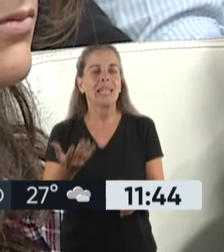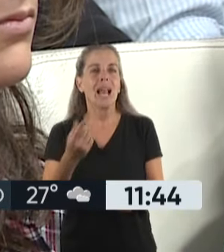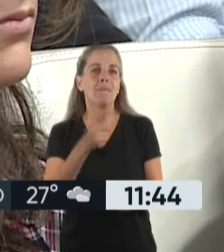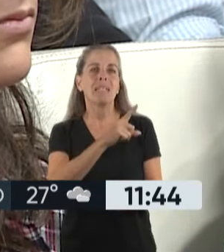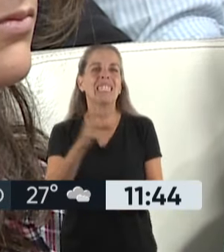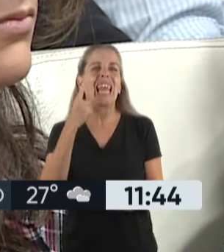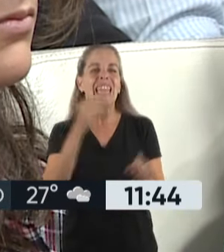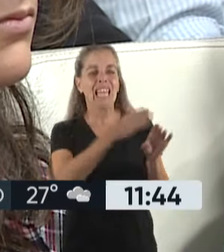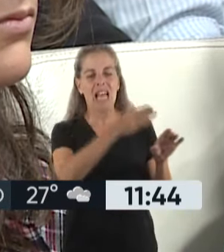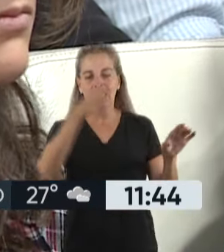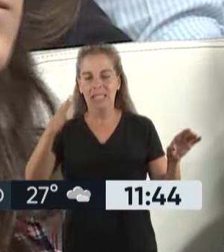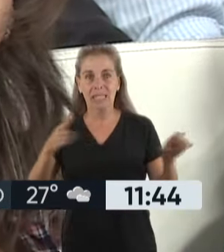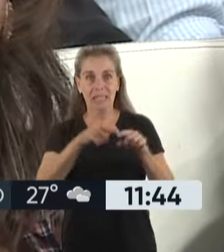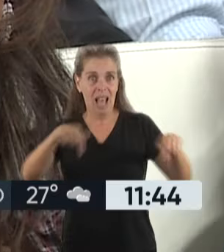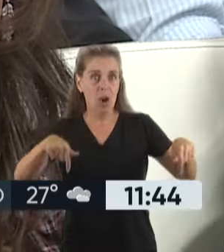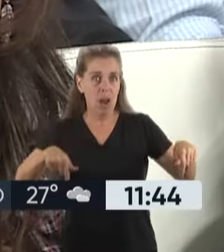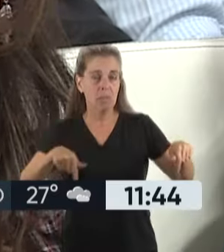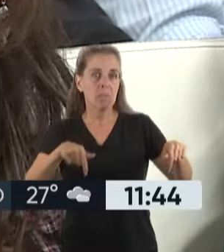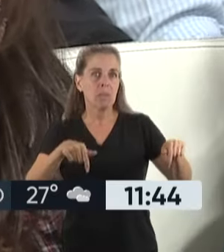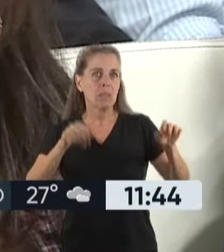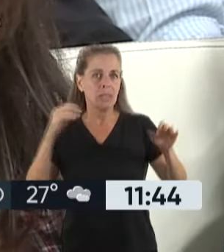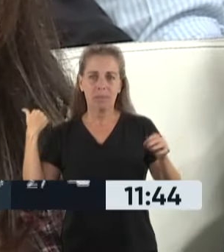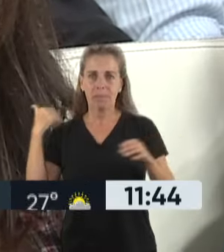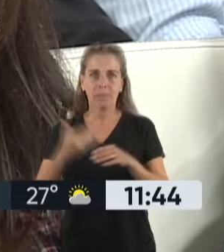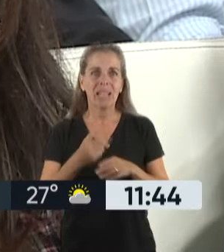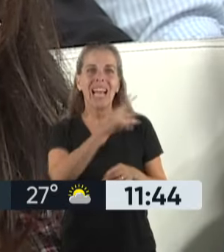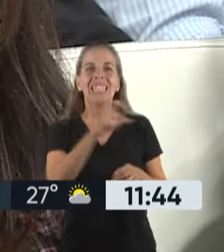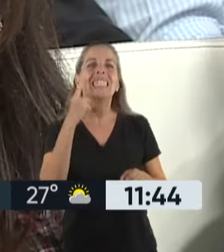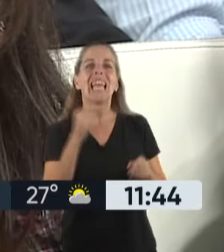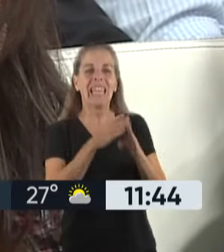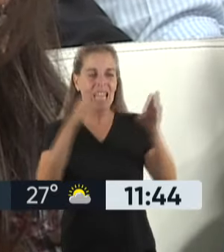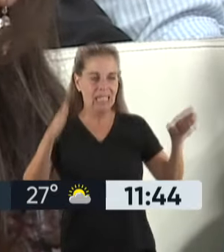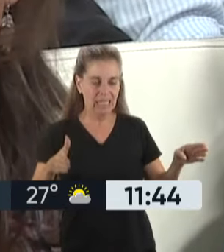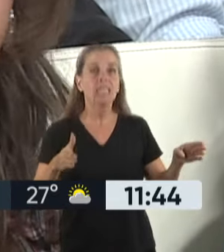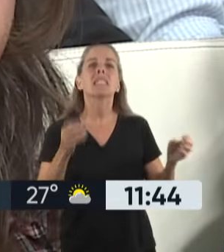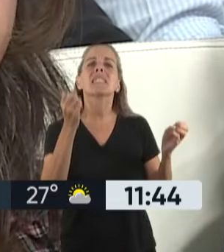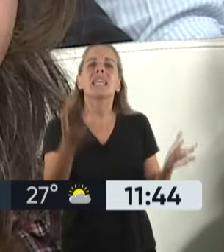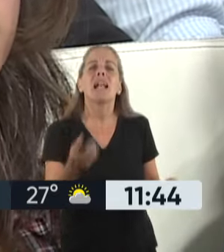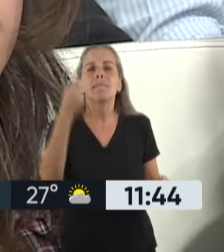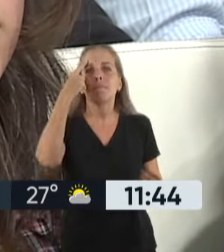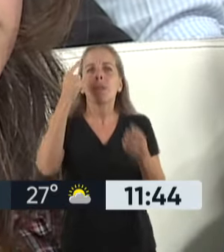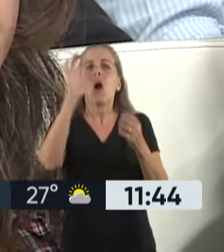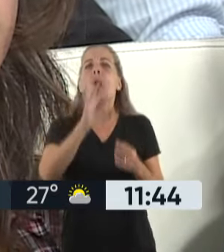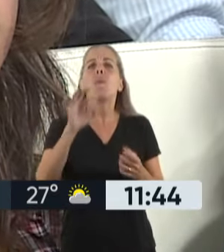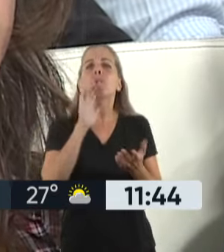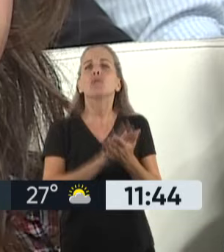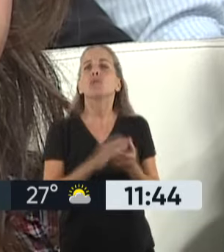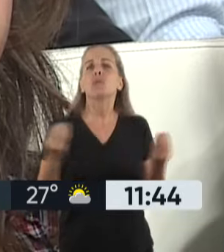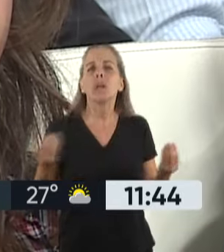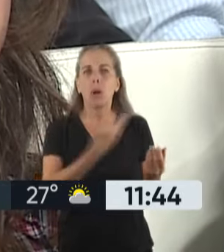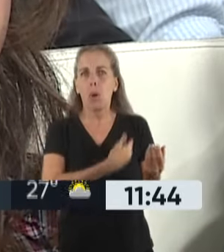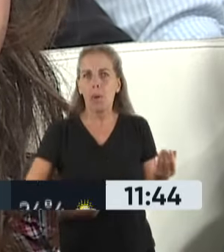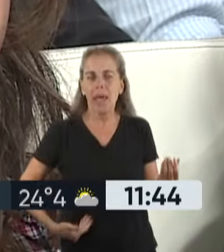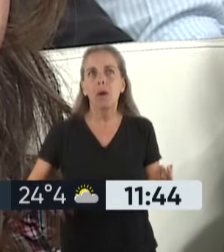ponés al gobierno en estos primeros 100 días Eh Y si no crees que un poco ese primer crédito que se le suele dar a